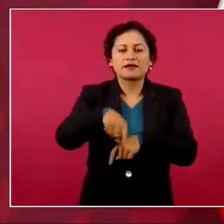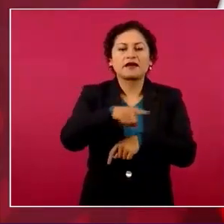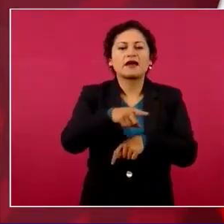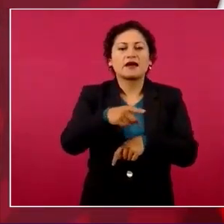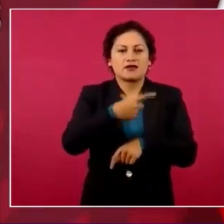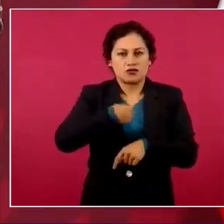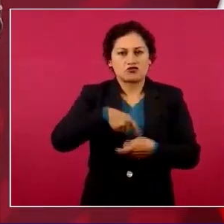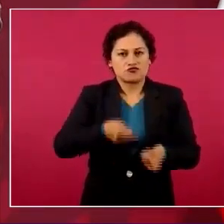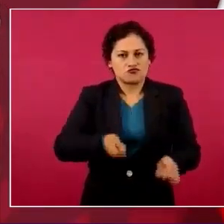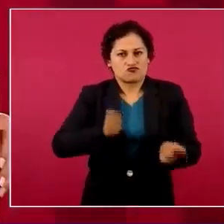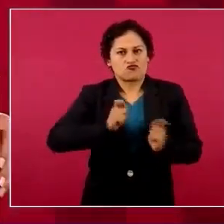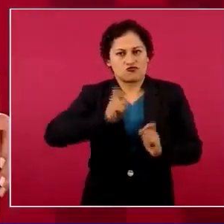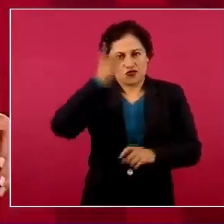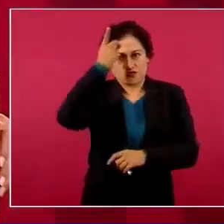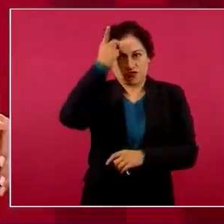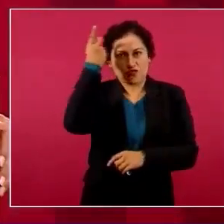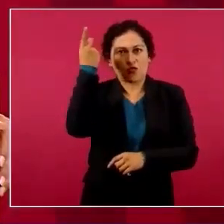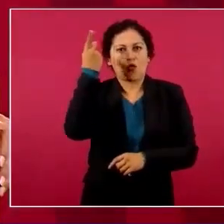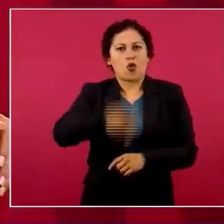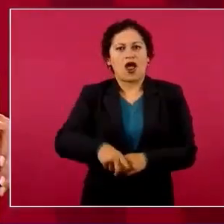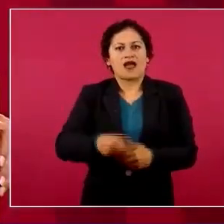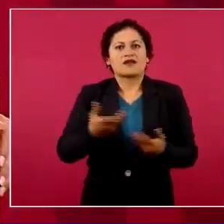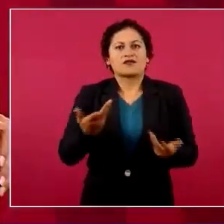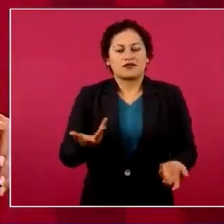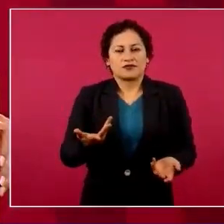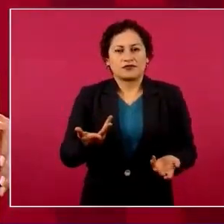y de las principales ciudades de México.